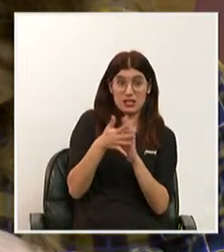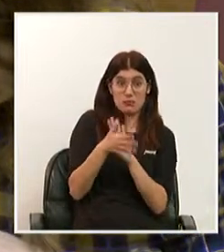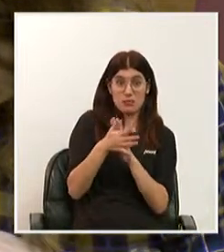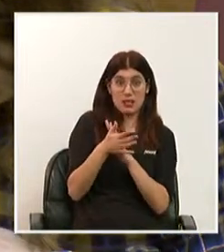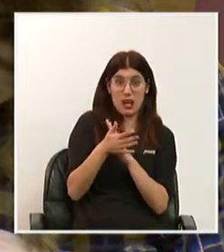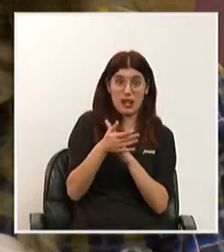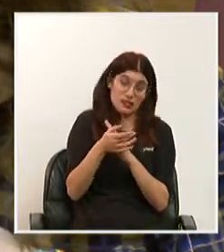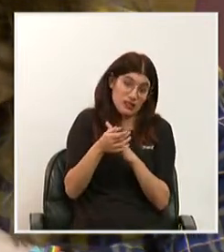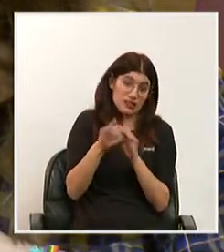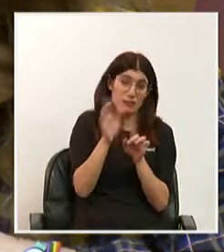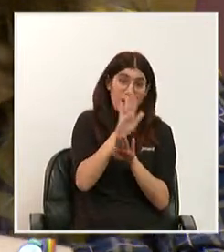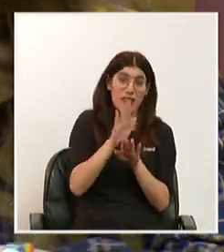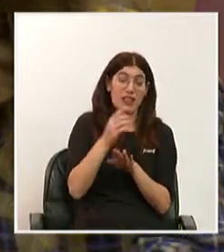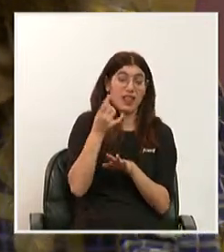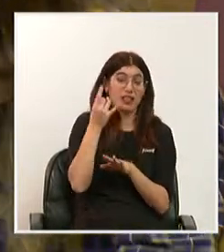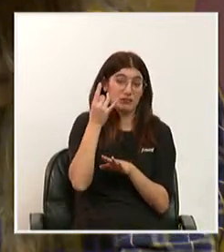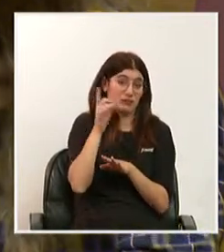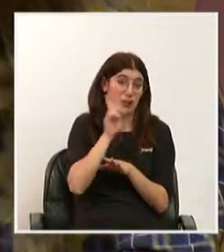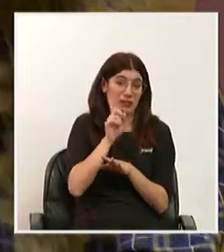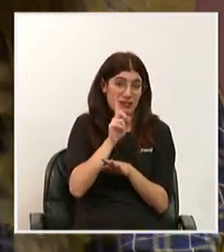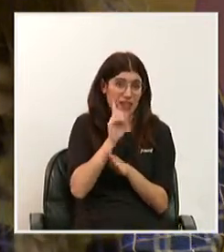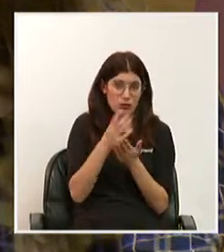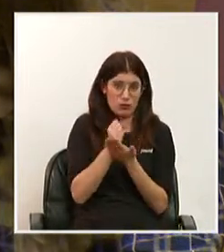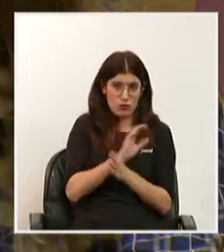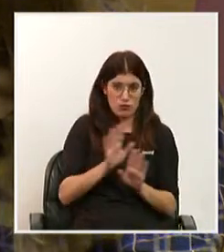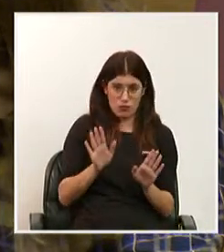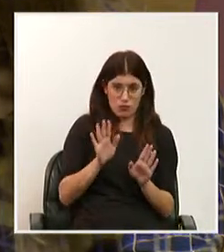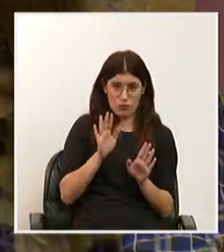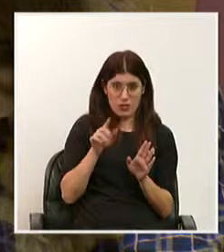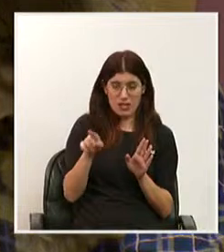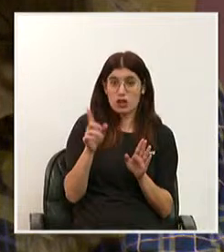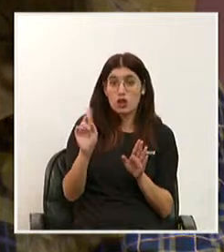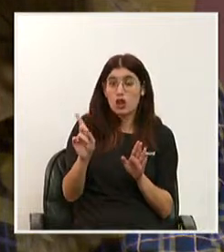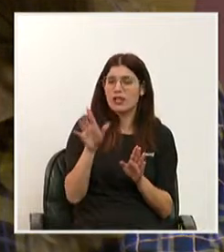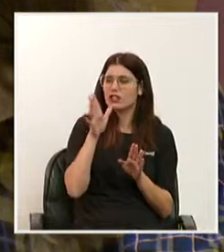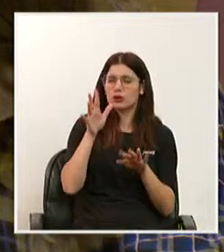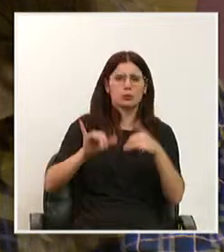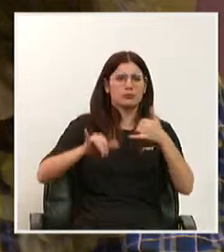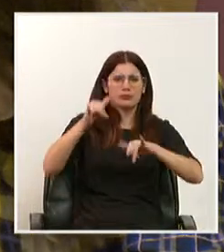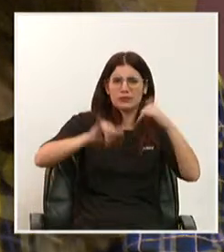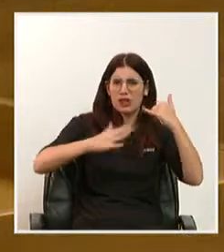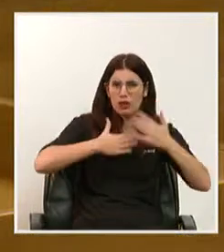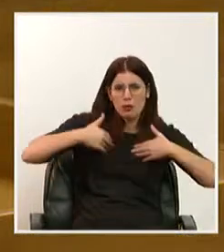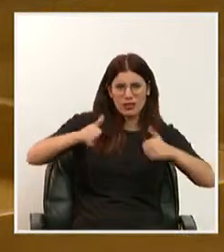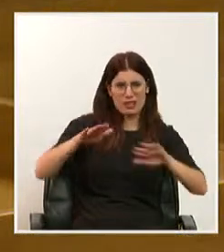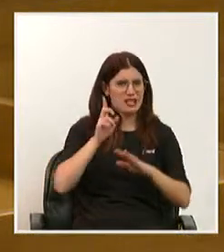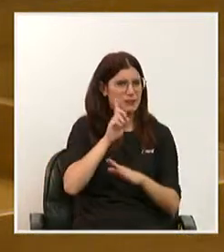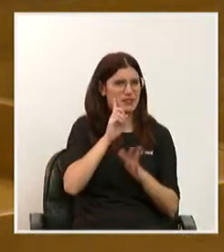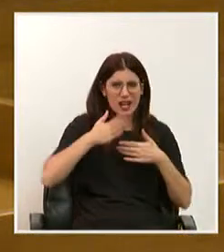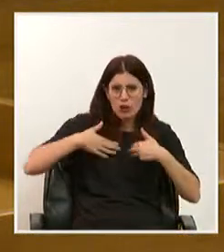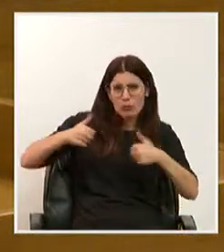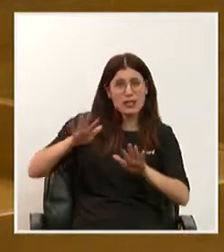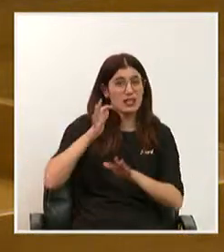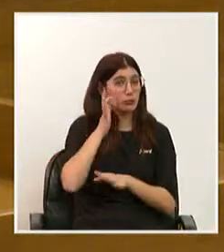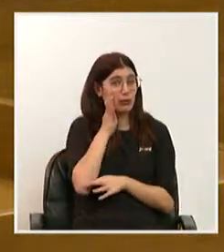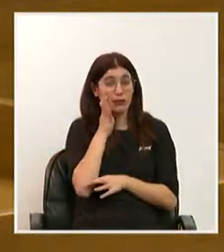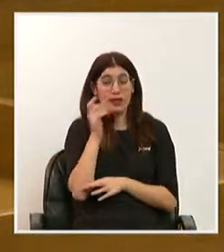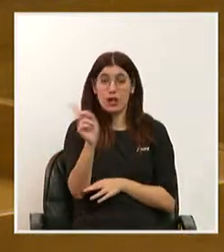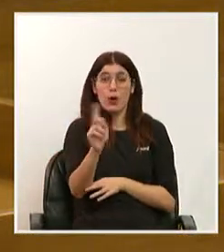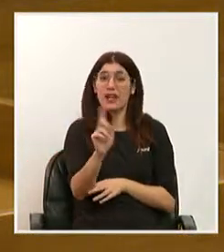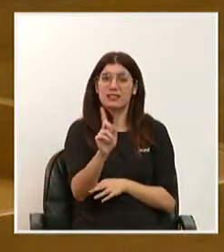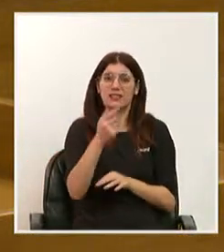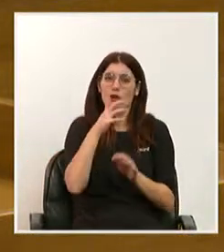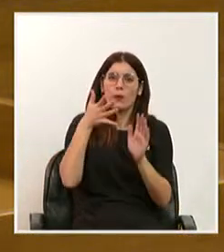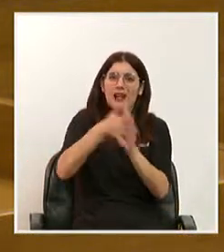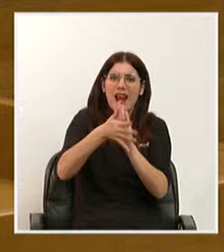vuelan pero los burros no vuelan señor fana y ya puede tirar de demagogias puede tirar de mentiras pero no va a poder crear un relato donde